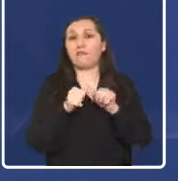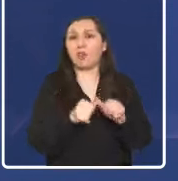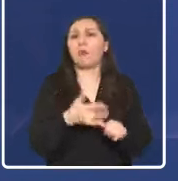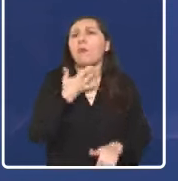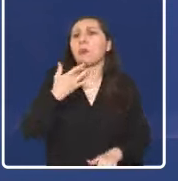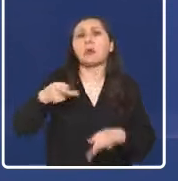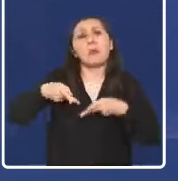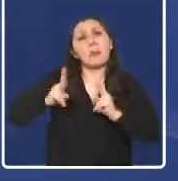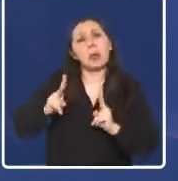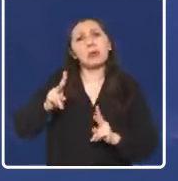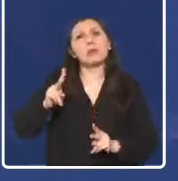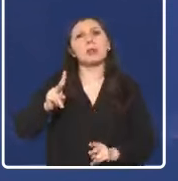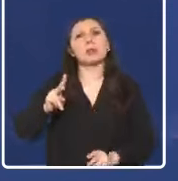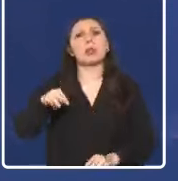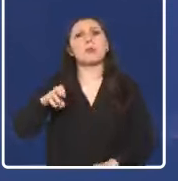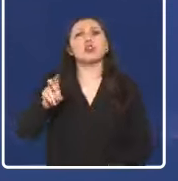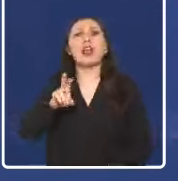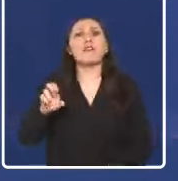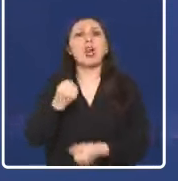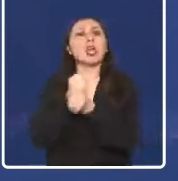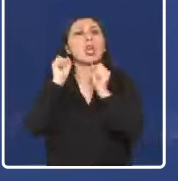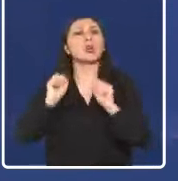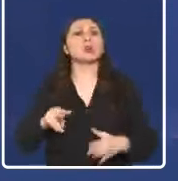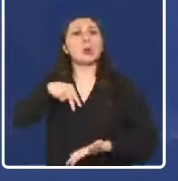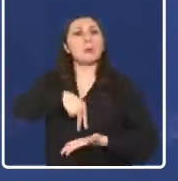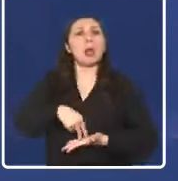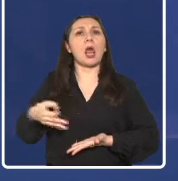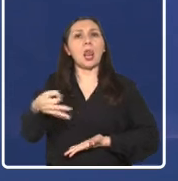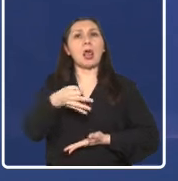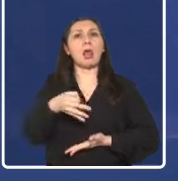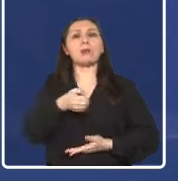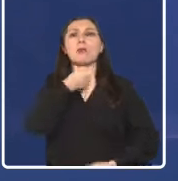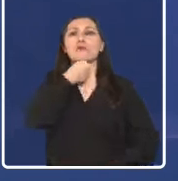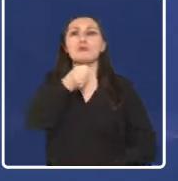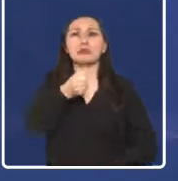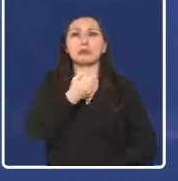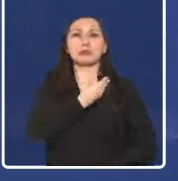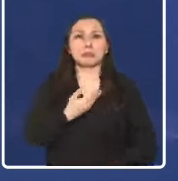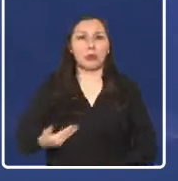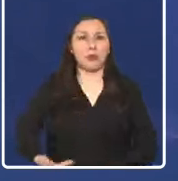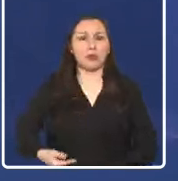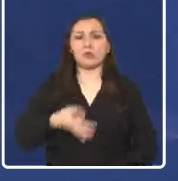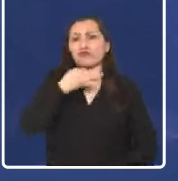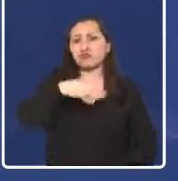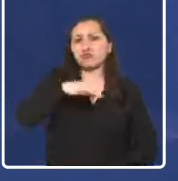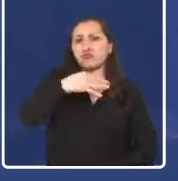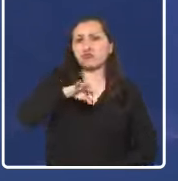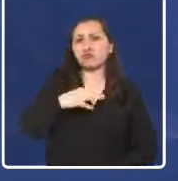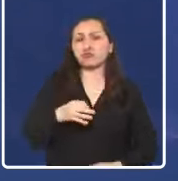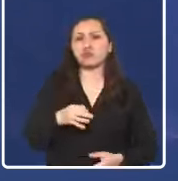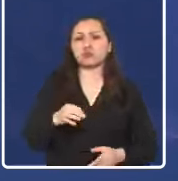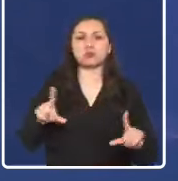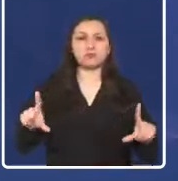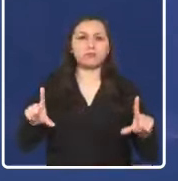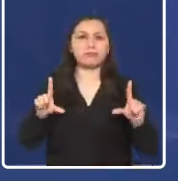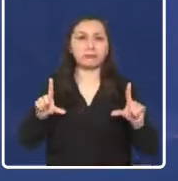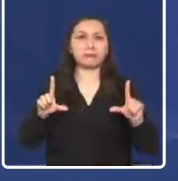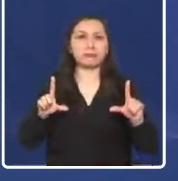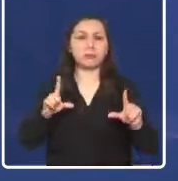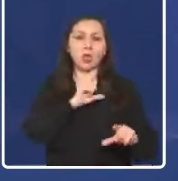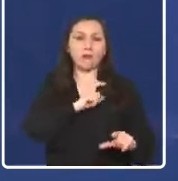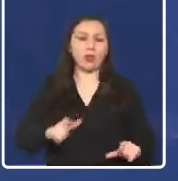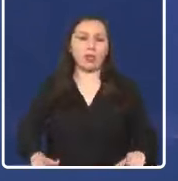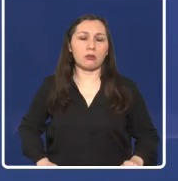¿Por qué se le permite a Monsalve renunciar desde el Palacio de la Moneda usando los micrófonos del Palacio, usando finalmente el fondo del